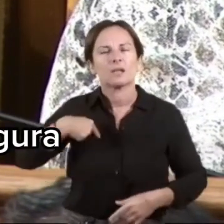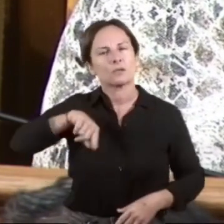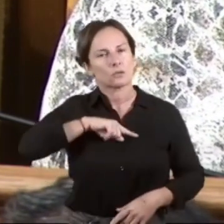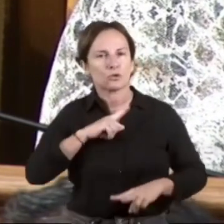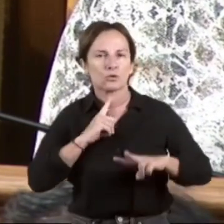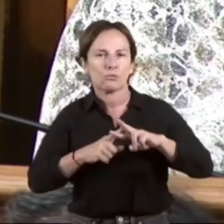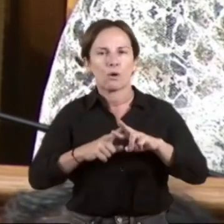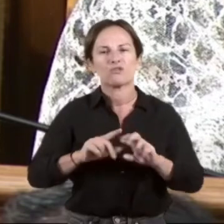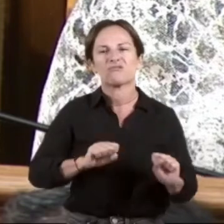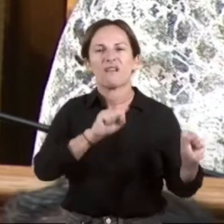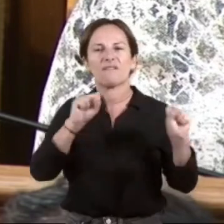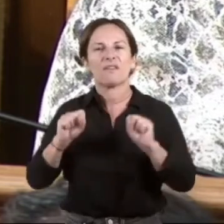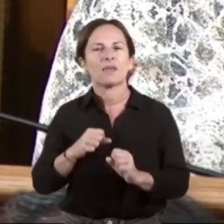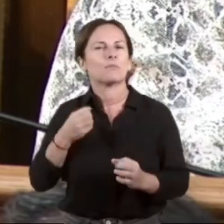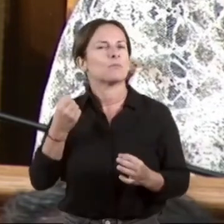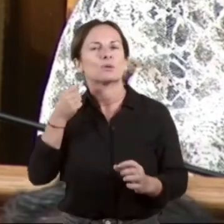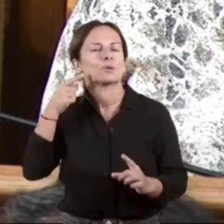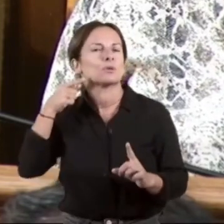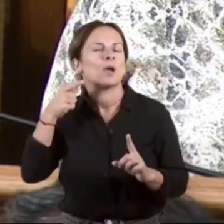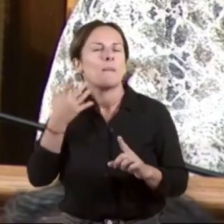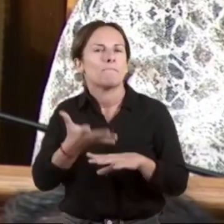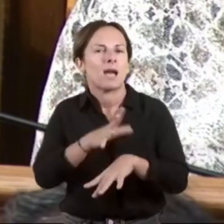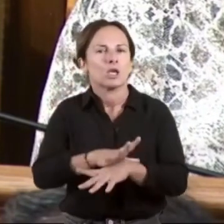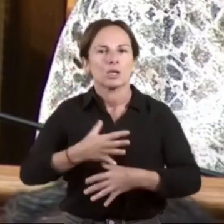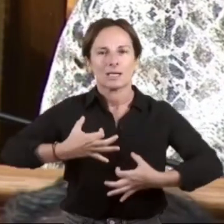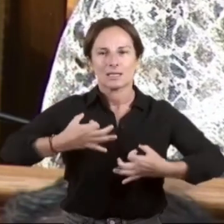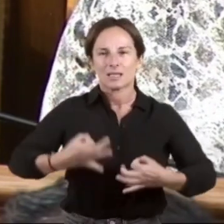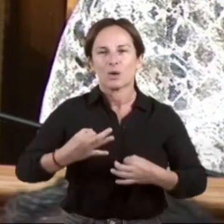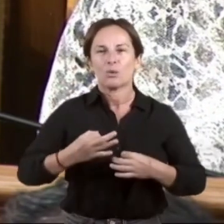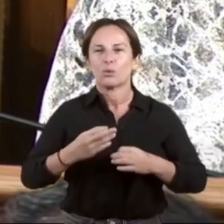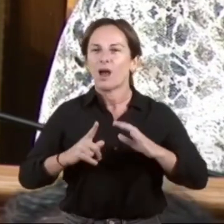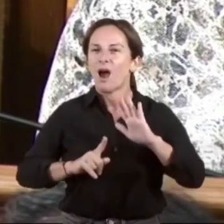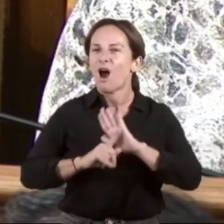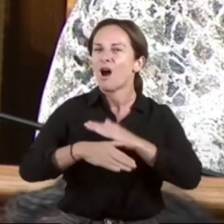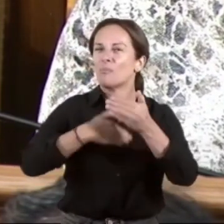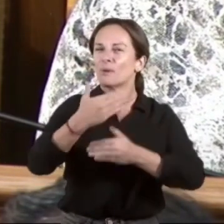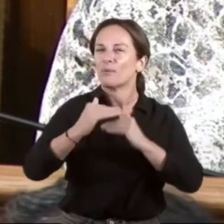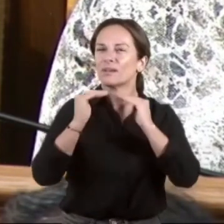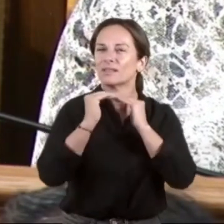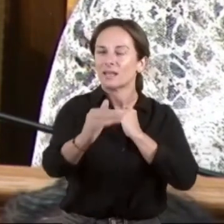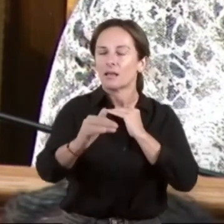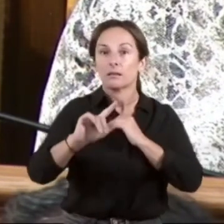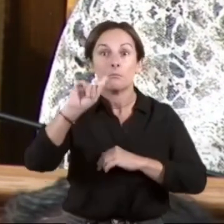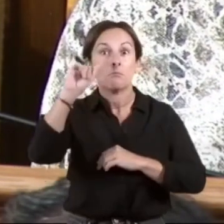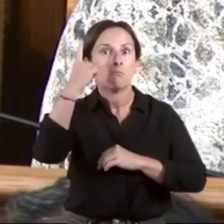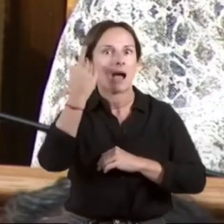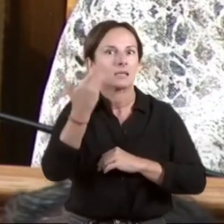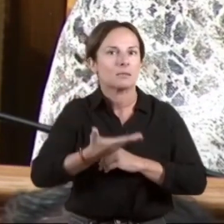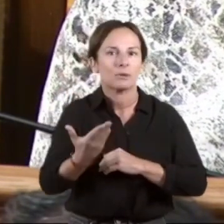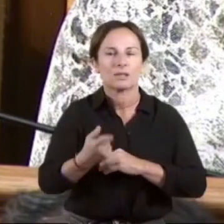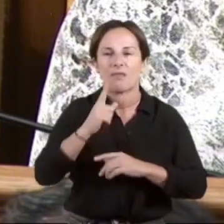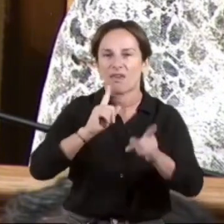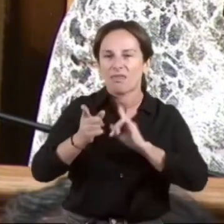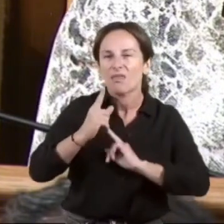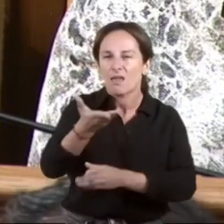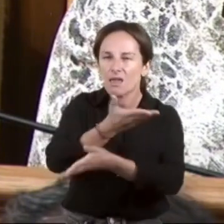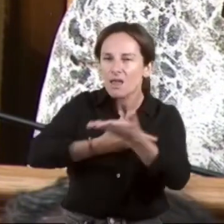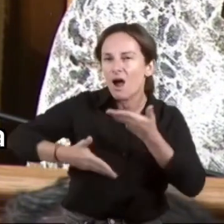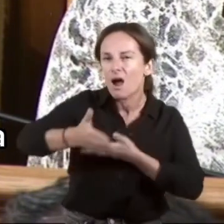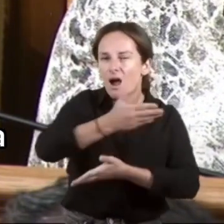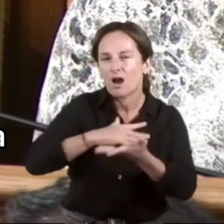segura próspera y estable donde el diálogo Y el consenso prevalezcan sobre la